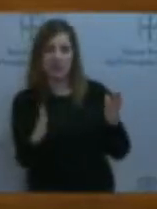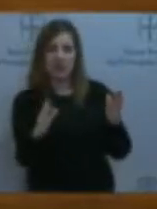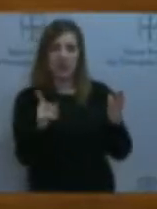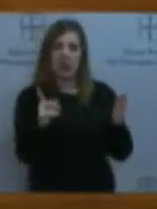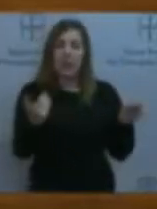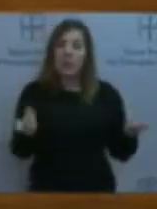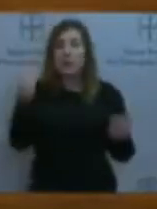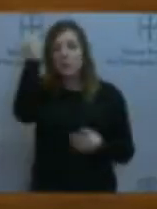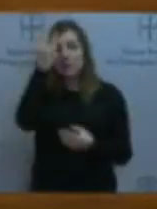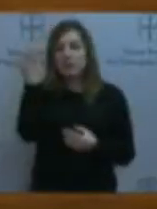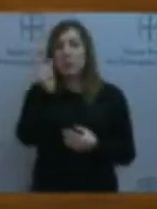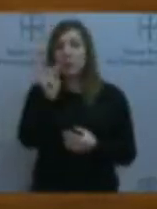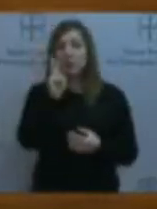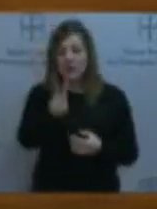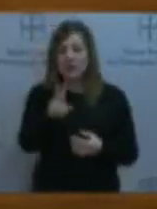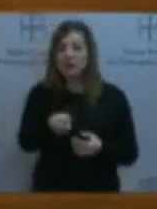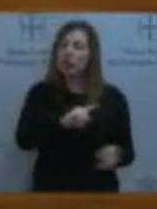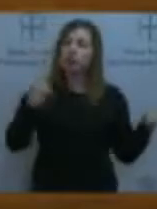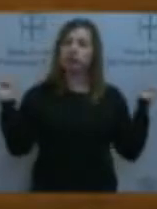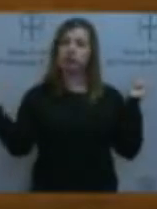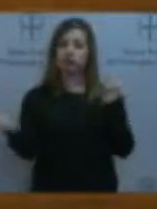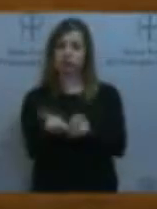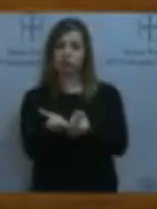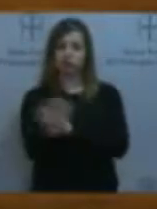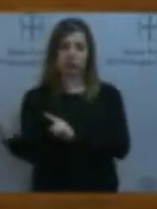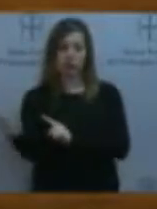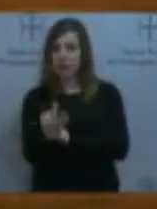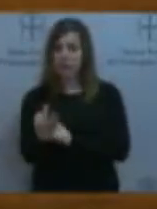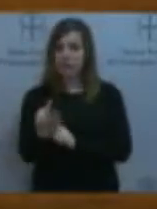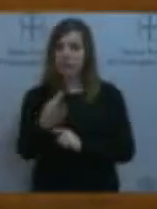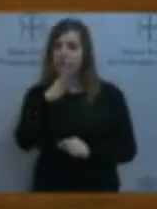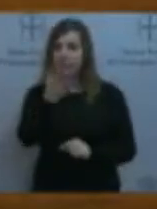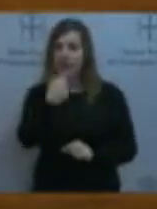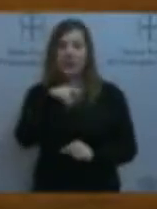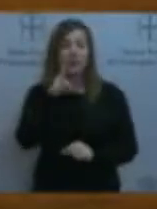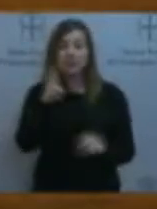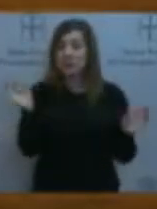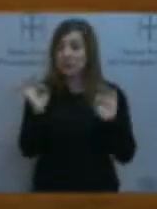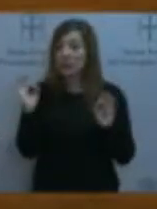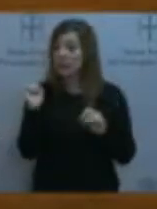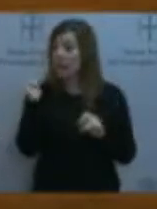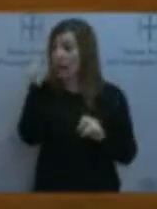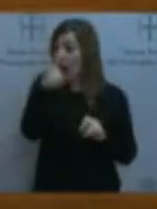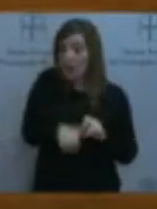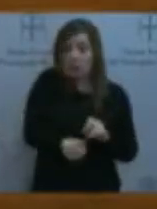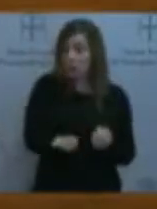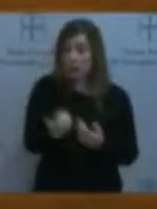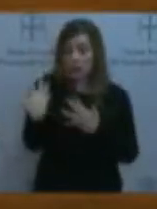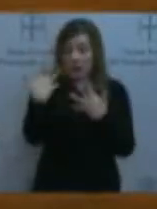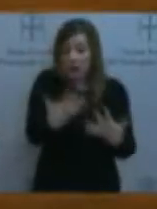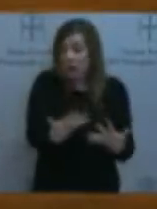la perspectiva es de que esto se cambie por lo menos de una década para otra. Y es lo que no hemos visto cambiar en los últimos 10